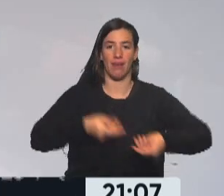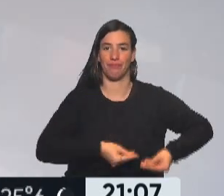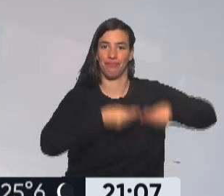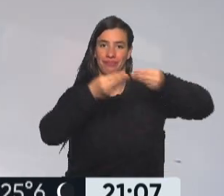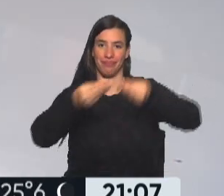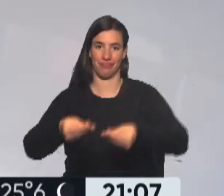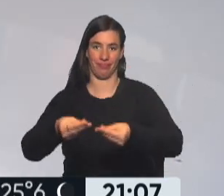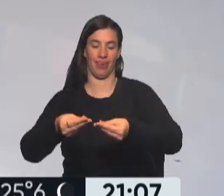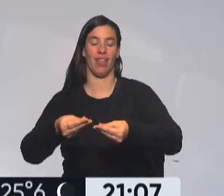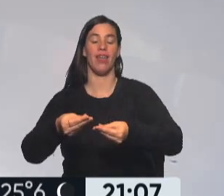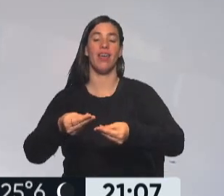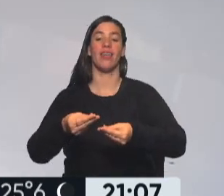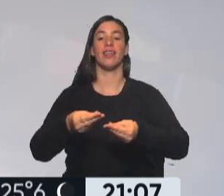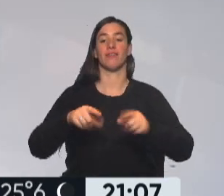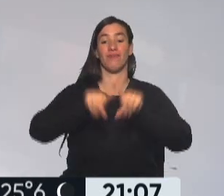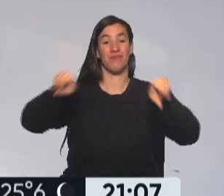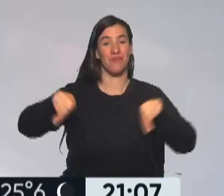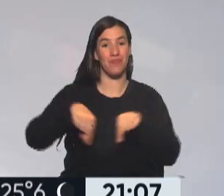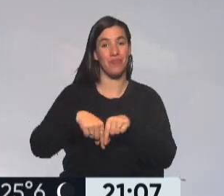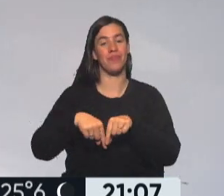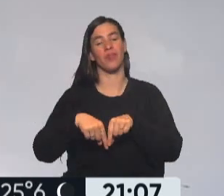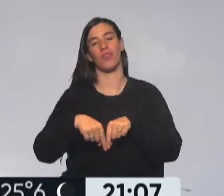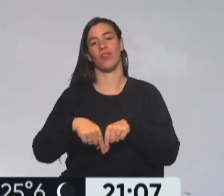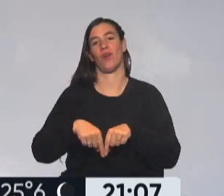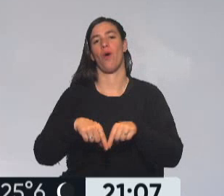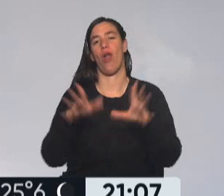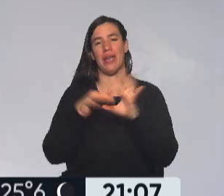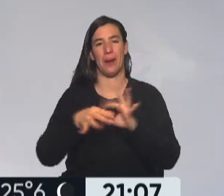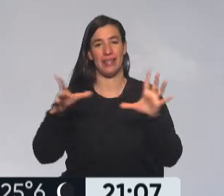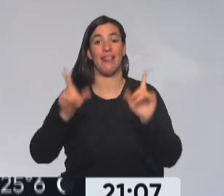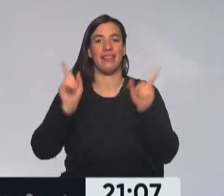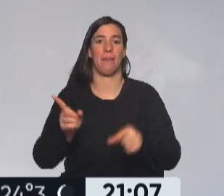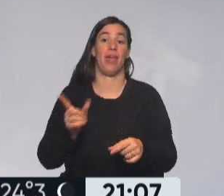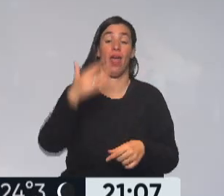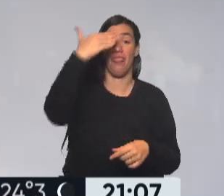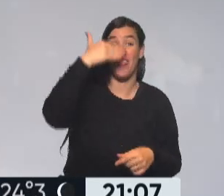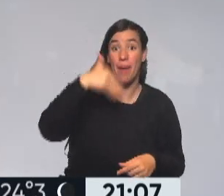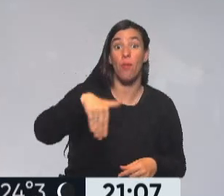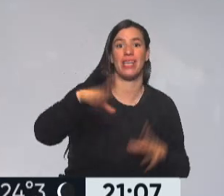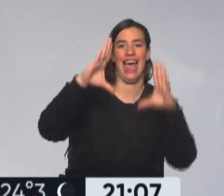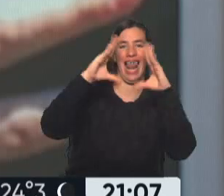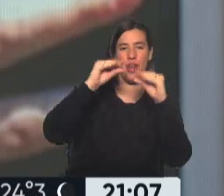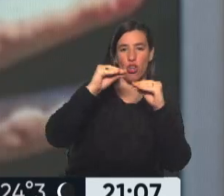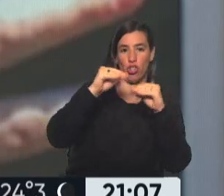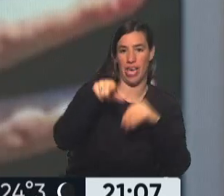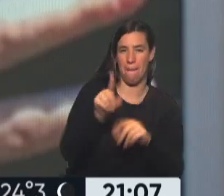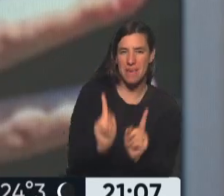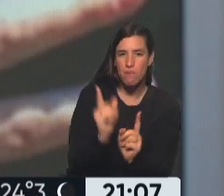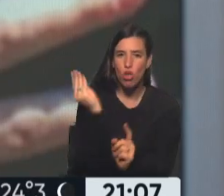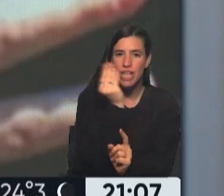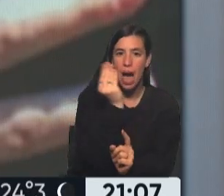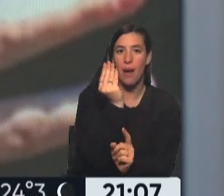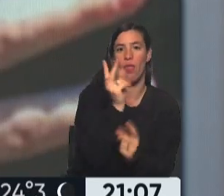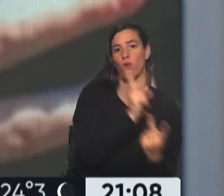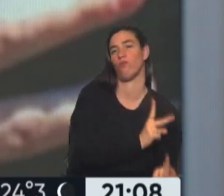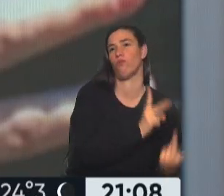la Libertad, y por la noche el presidente va a emprender ya el viaje a la Argentina. Pero contame un poquito más de este encuentro con Zelensky. Sí, estaba en duda este viaje,